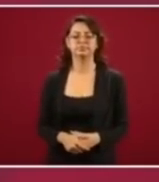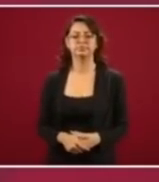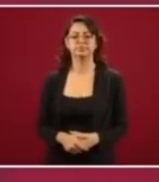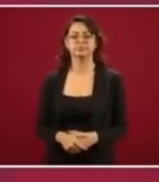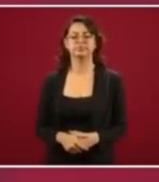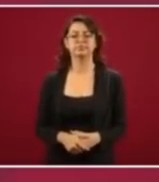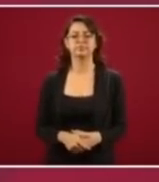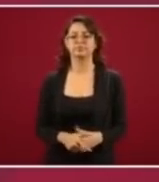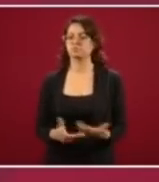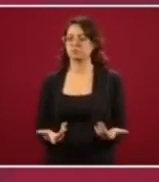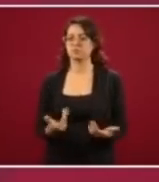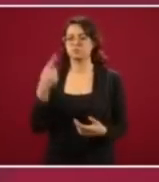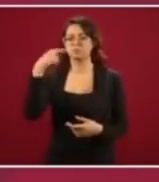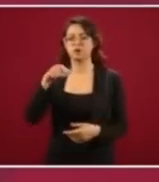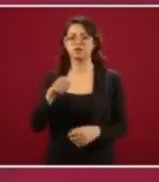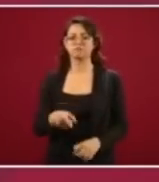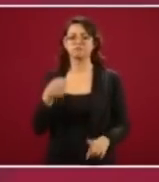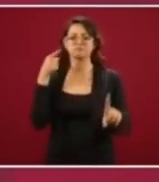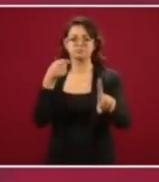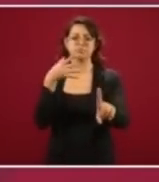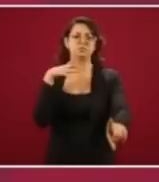en el terreno de la justicia.